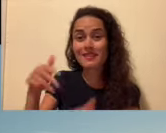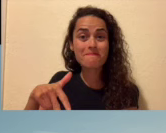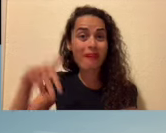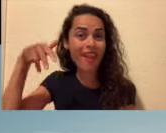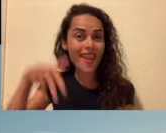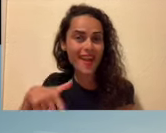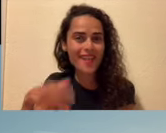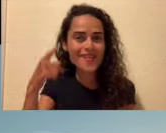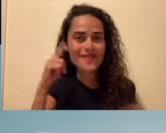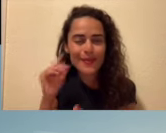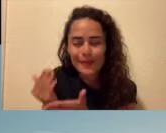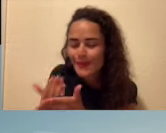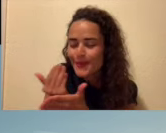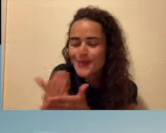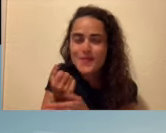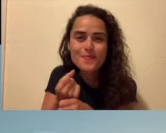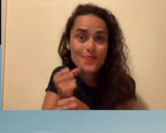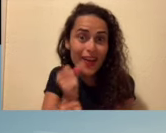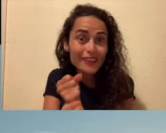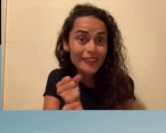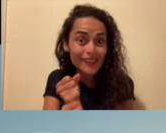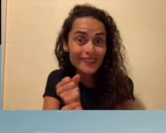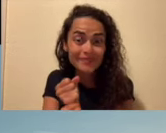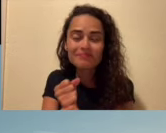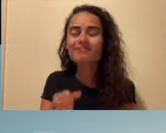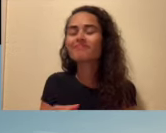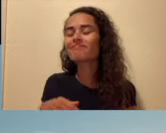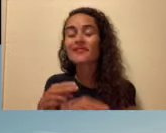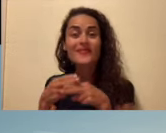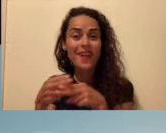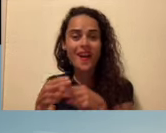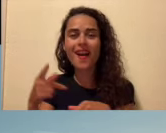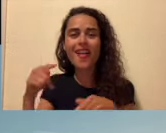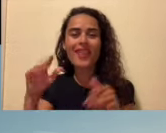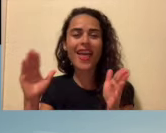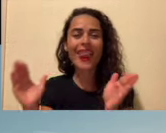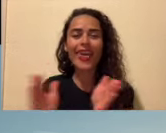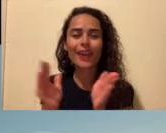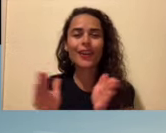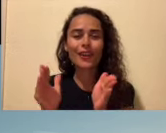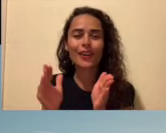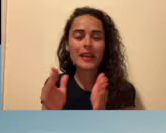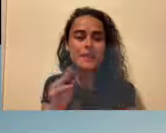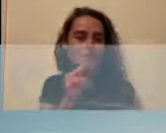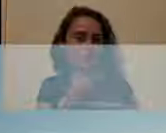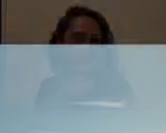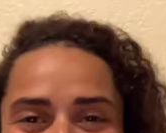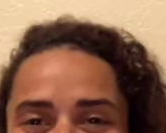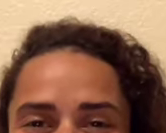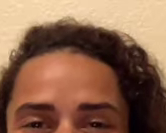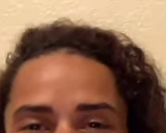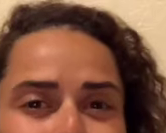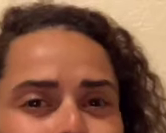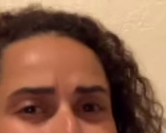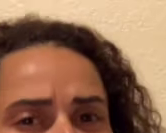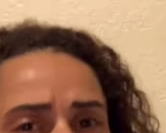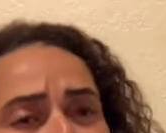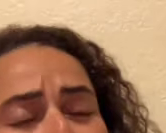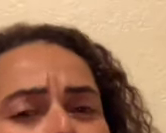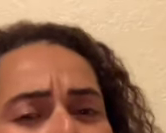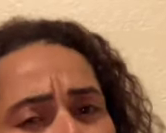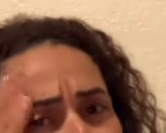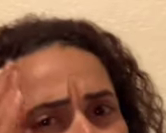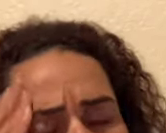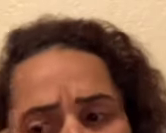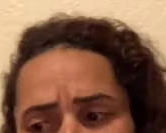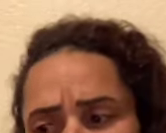educación de State Street Ballet y una de las coreógrafas de la nueva producción de La Sirenita. As you may